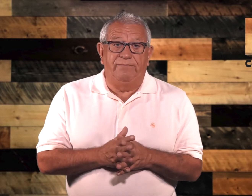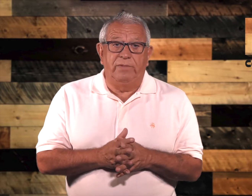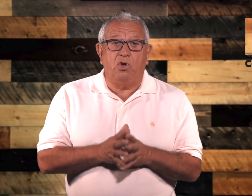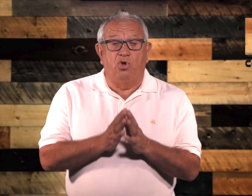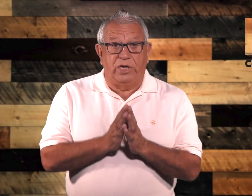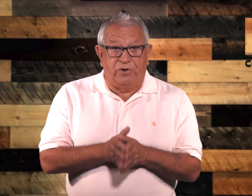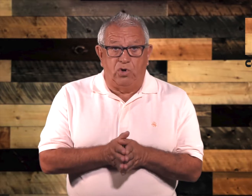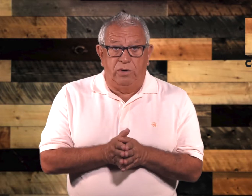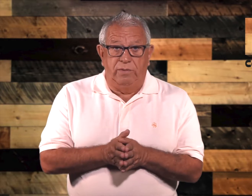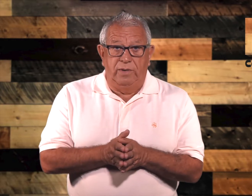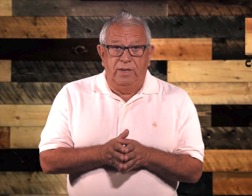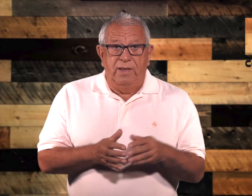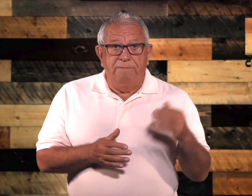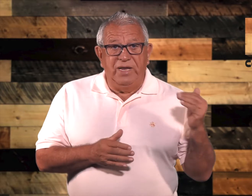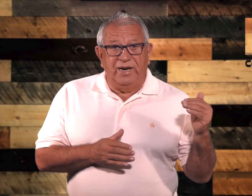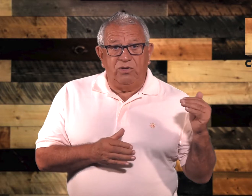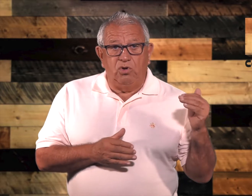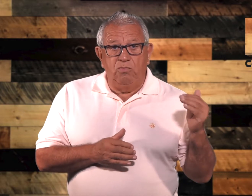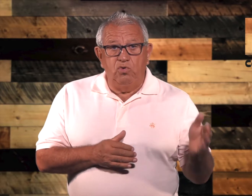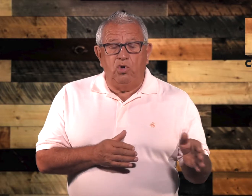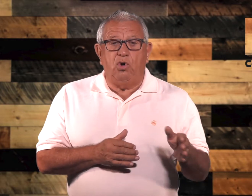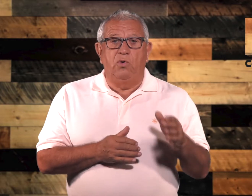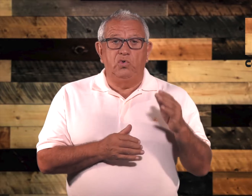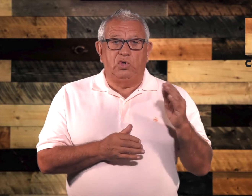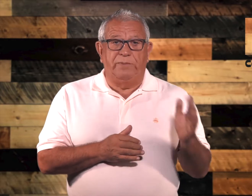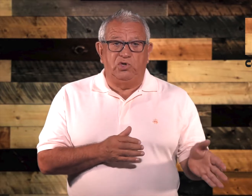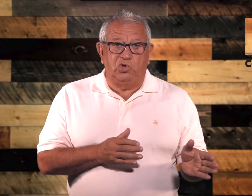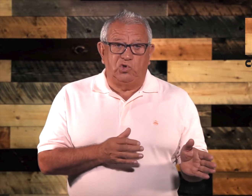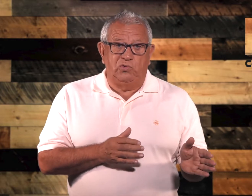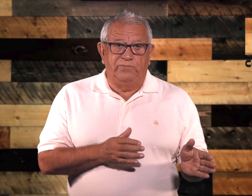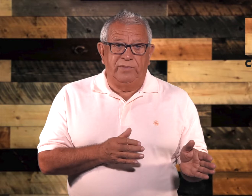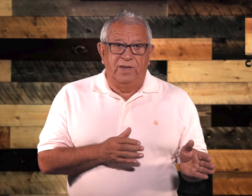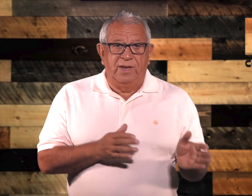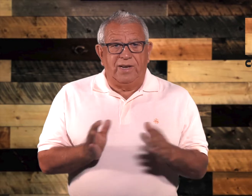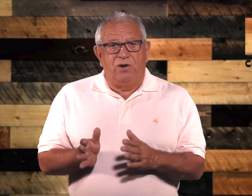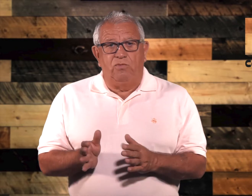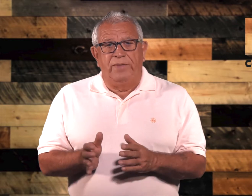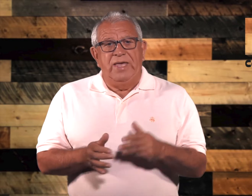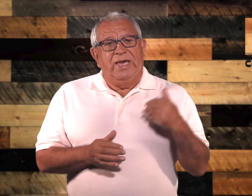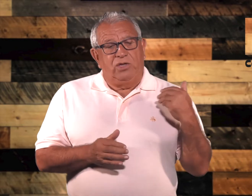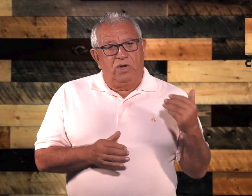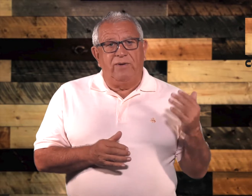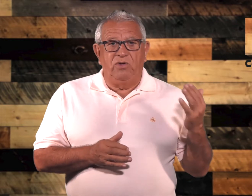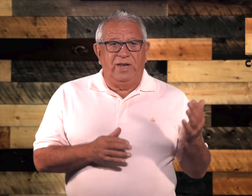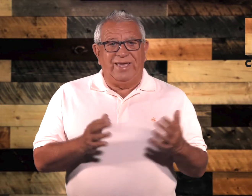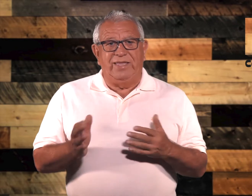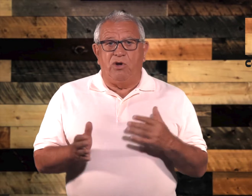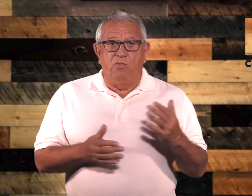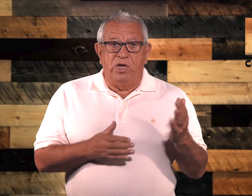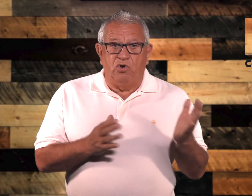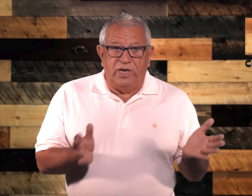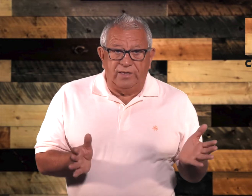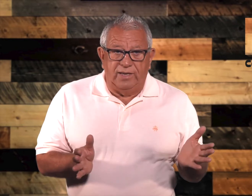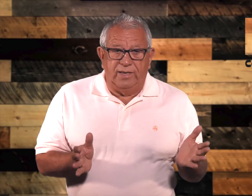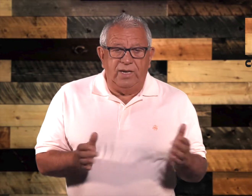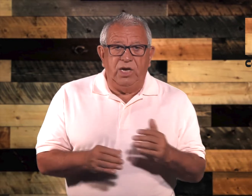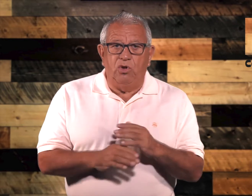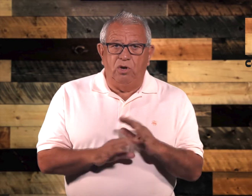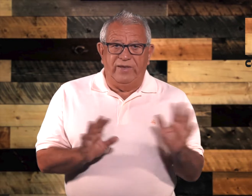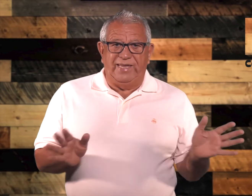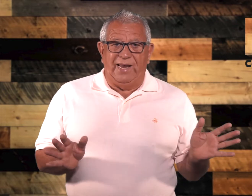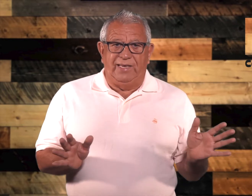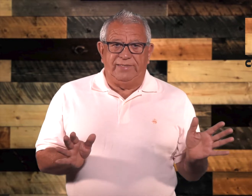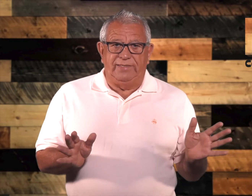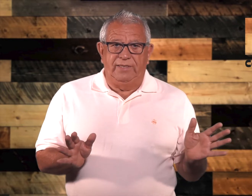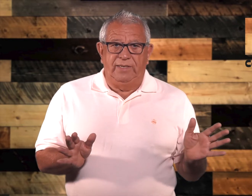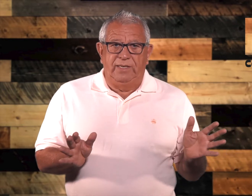sida con terror miran a todo el mundo como un sospechoso estoy hablando de la gente común y corriente y